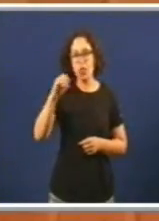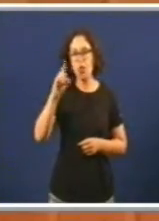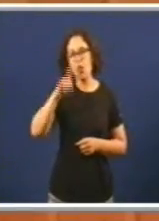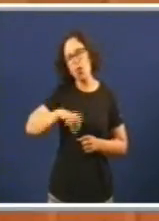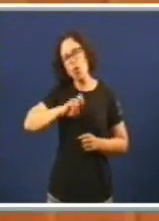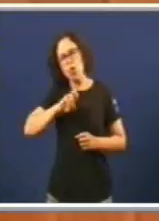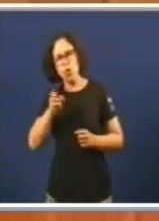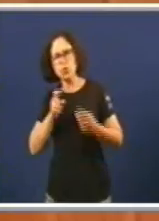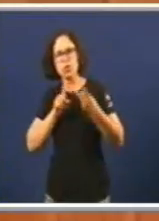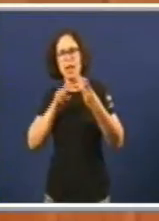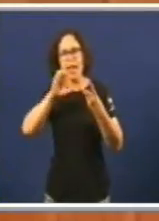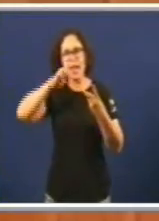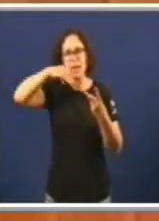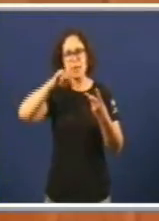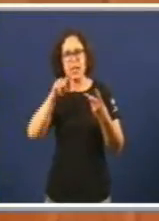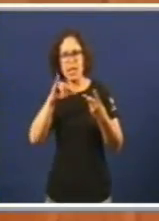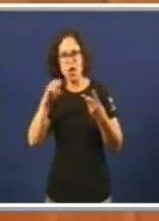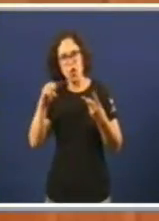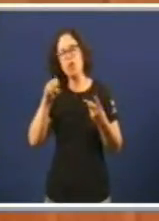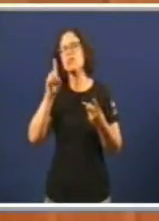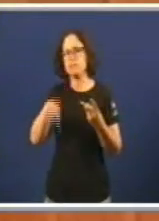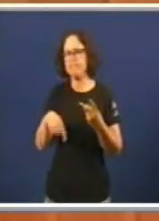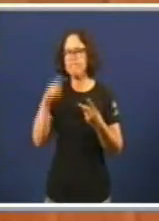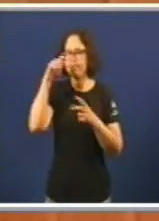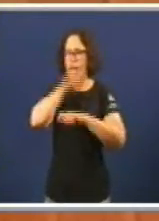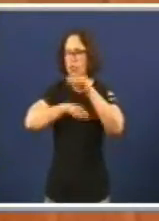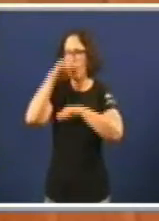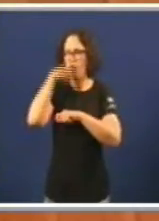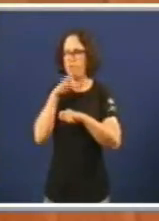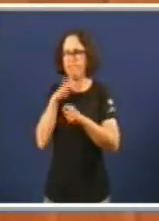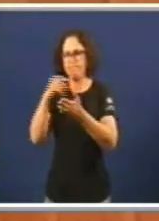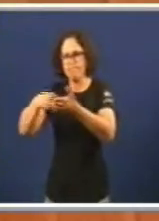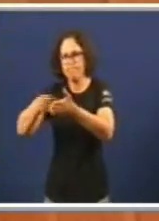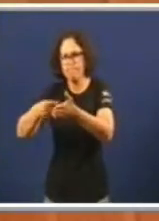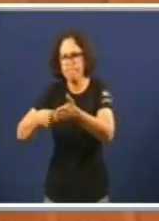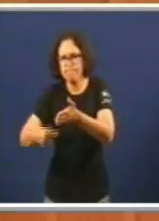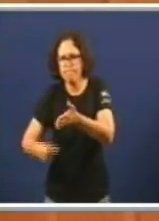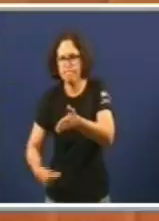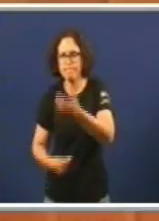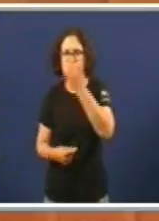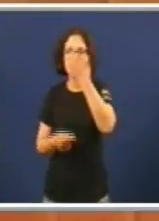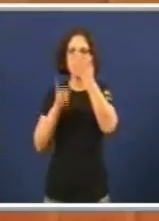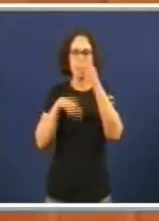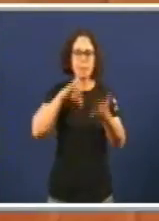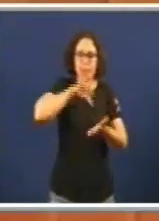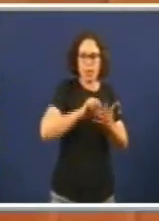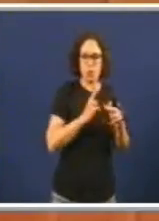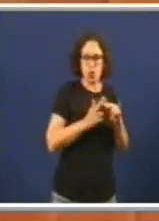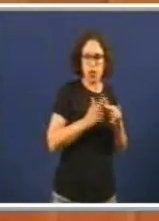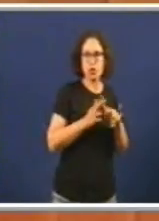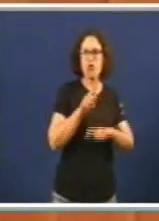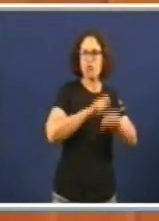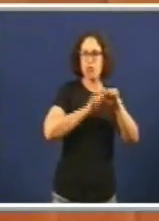apoio cunha acción recentemente mesmo do comercio local, como tampouco vai parar o centro do Porriño, nin as familias do Porriño,